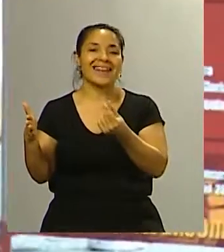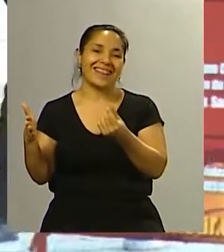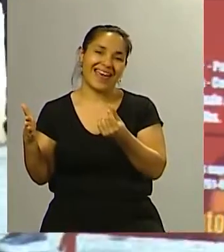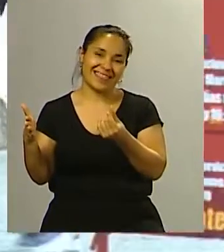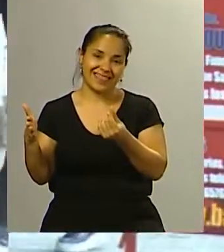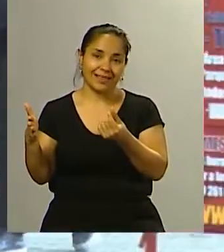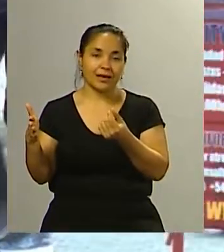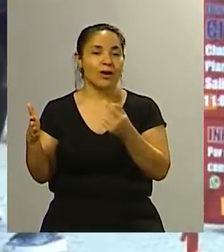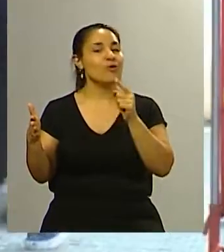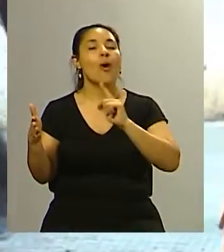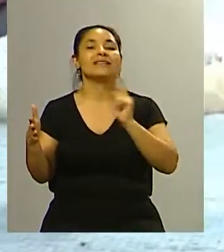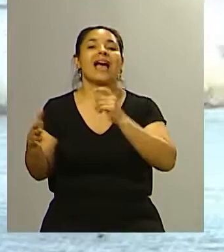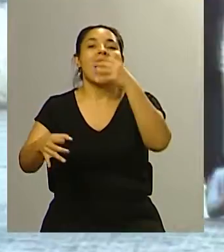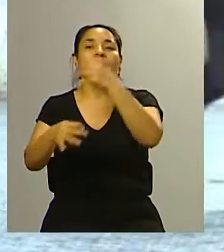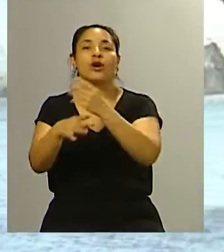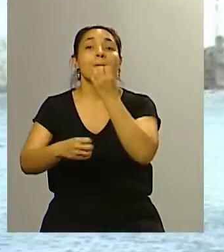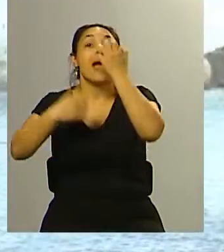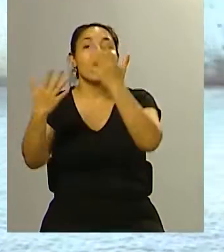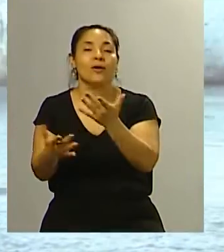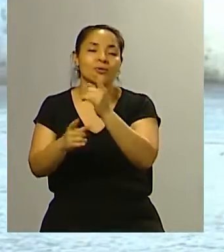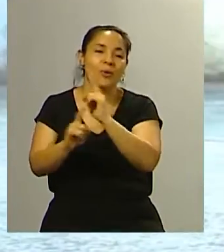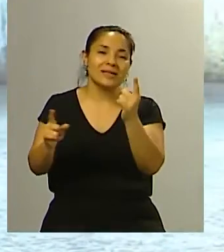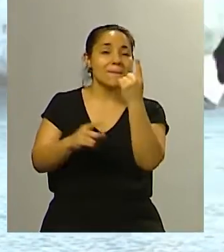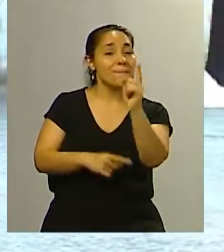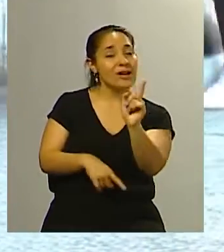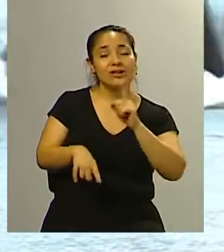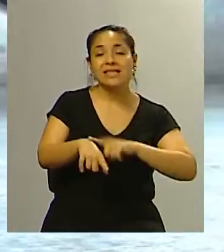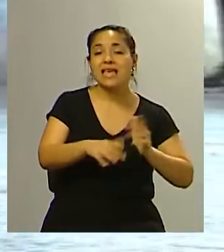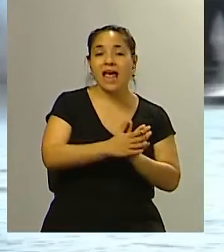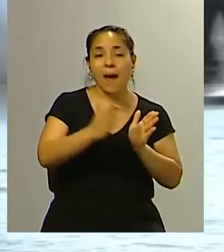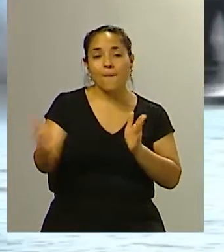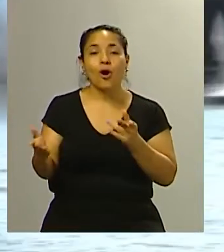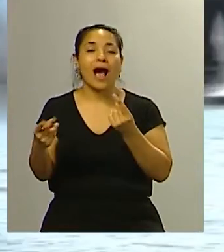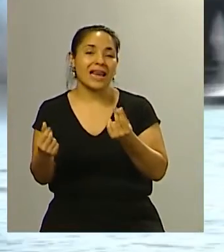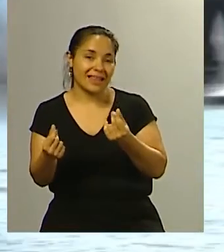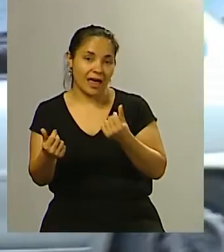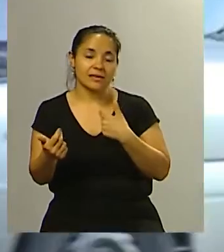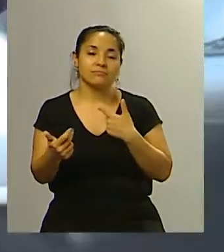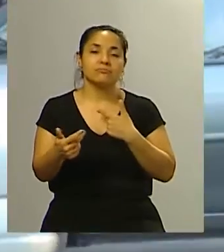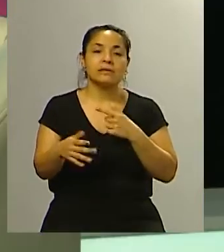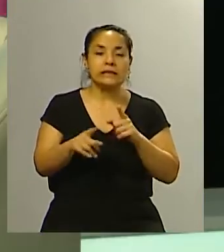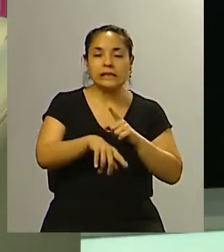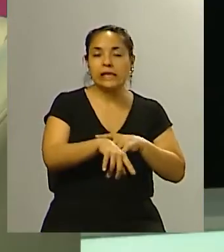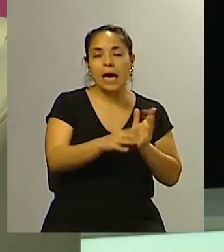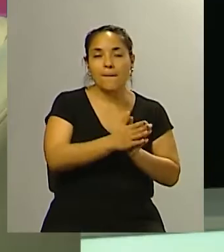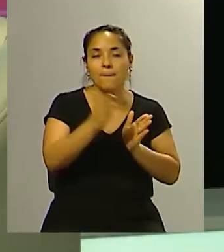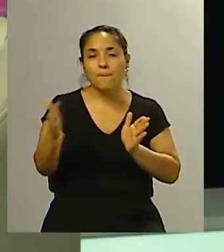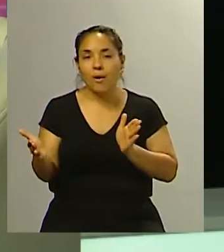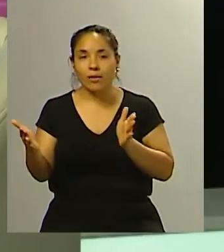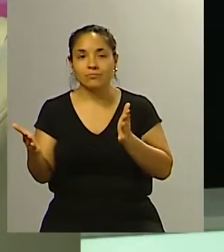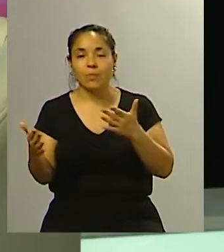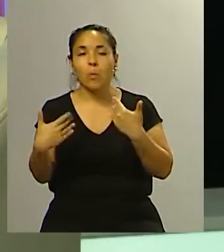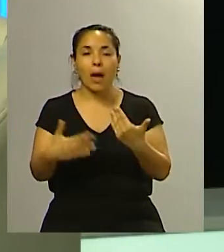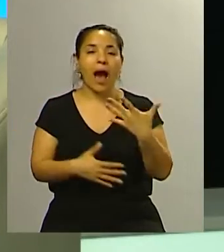calidad directamente, pero que el tiempo sea de calidad. Que sea de calidad, que obviamente. Sea significativo, que sea un tiempo que el chico lo